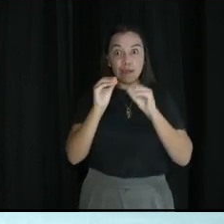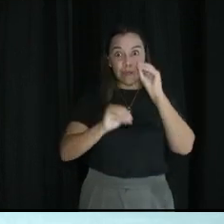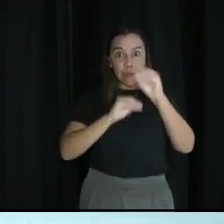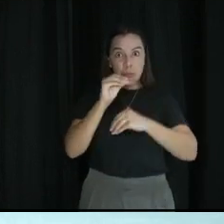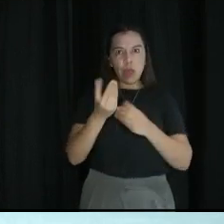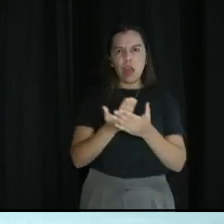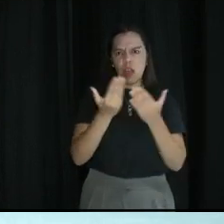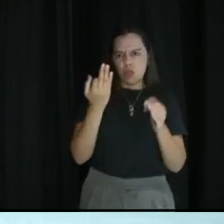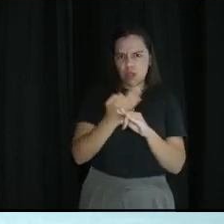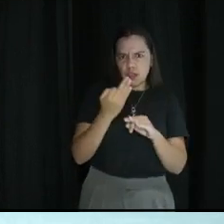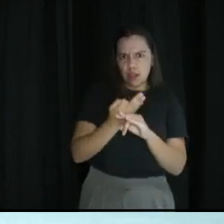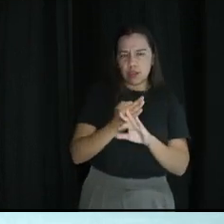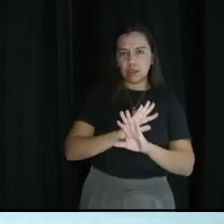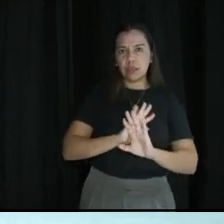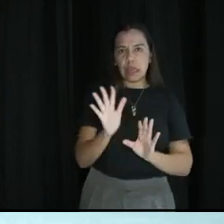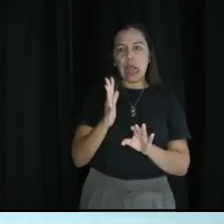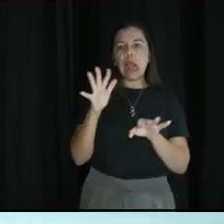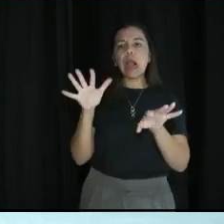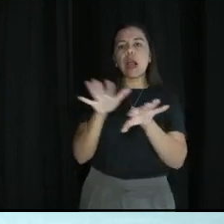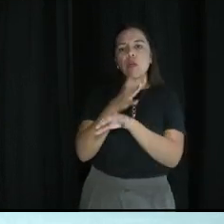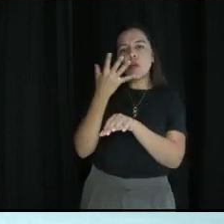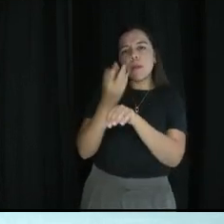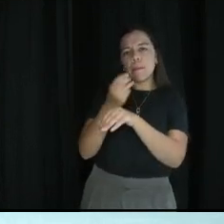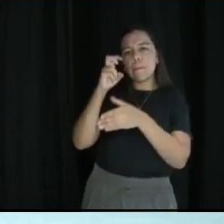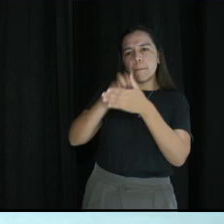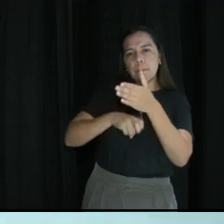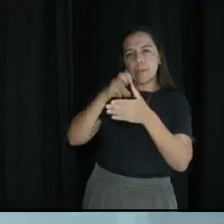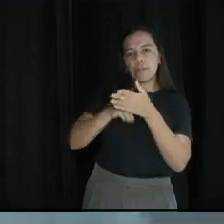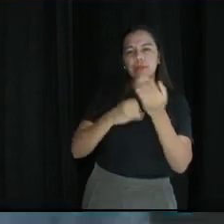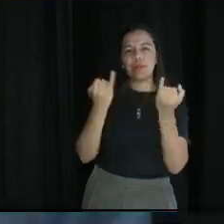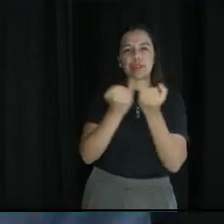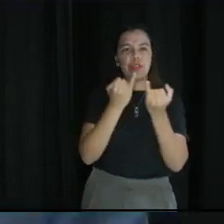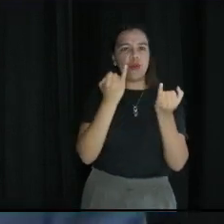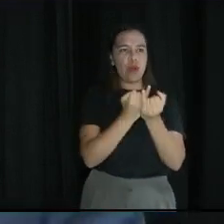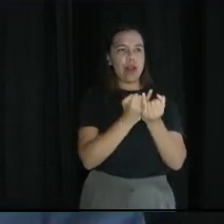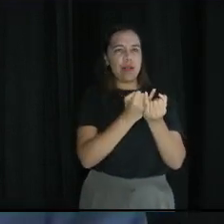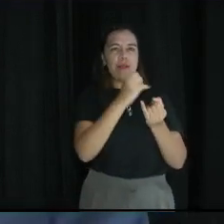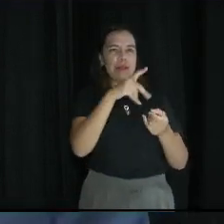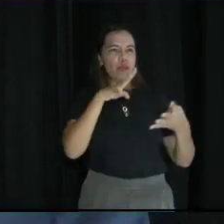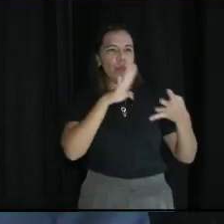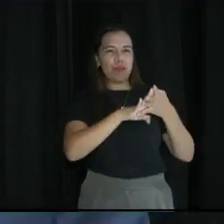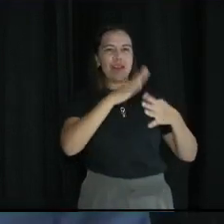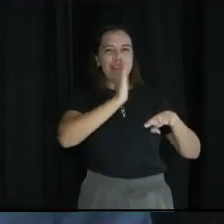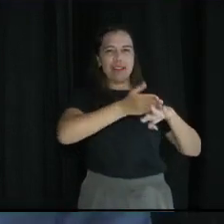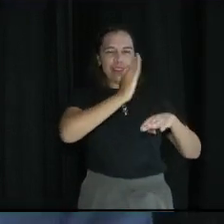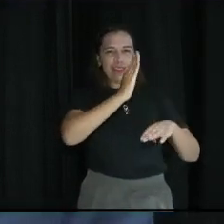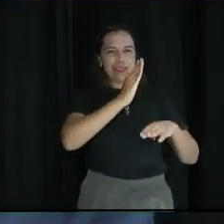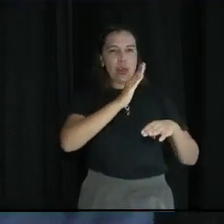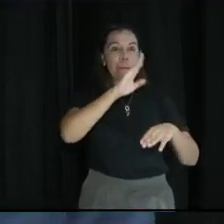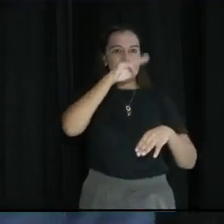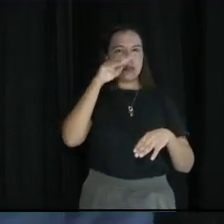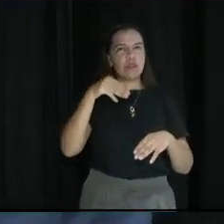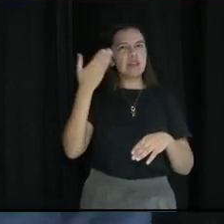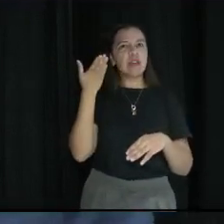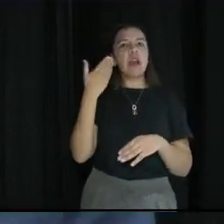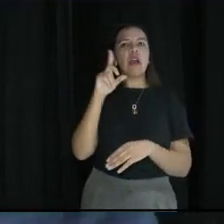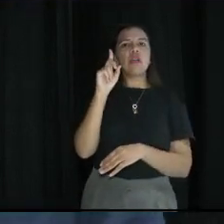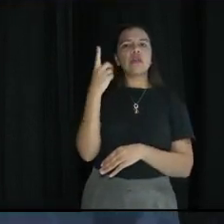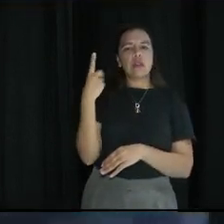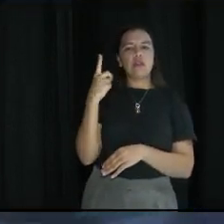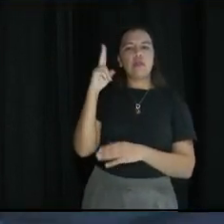actualmente ya ha sido modificada, igual que el Código Penal del Estado de Michoacán. Esto fue en diciembre del